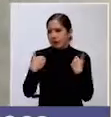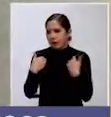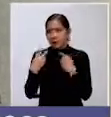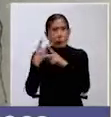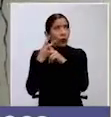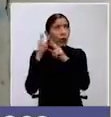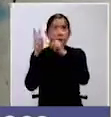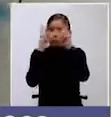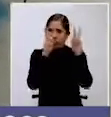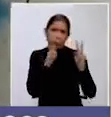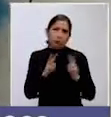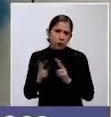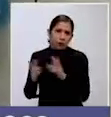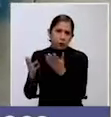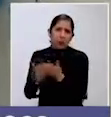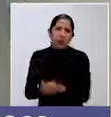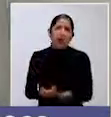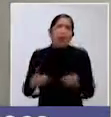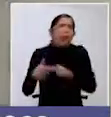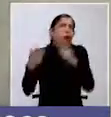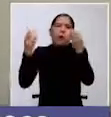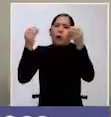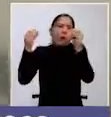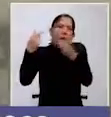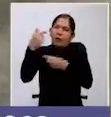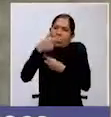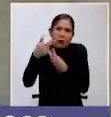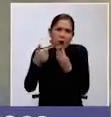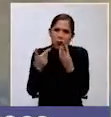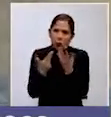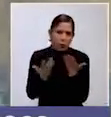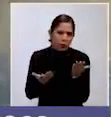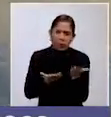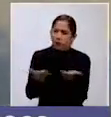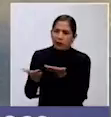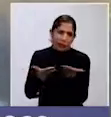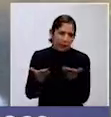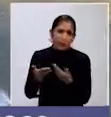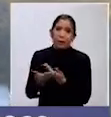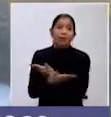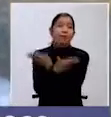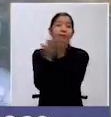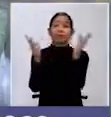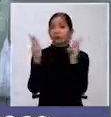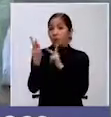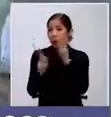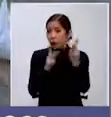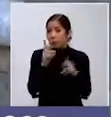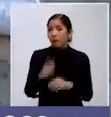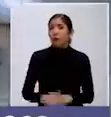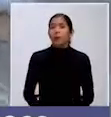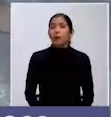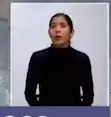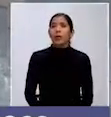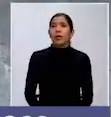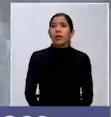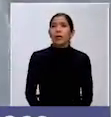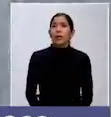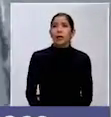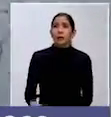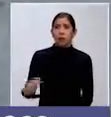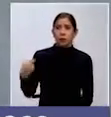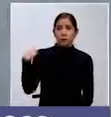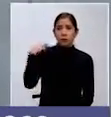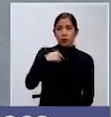espacios en los que ofrecen productos y servicios a la población boliviana. Nosotros estaremos